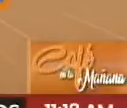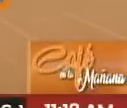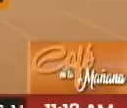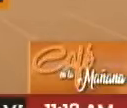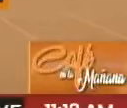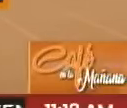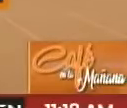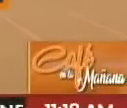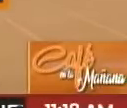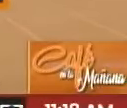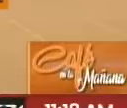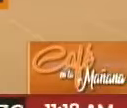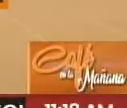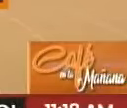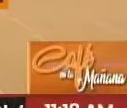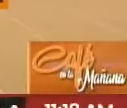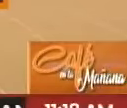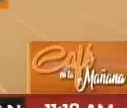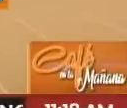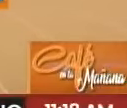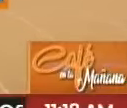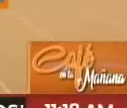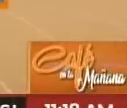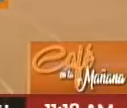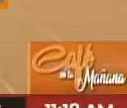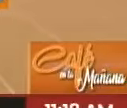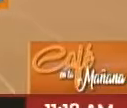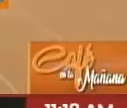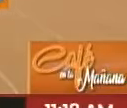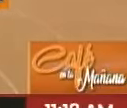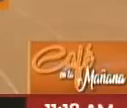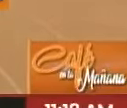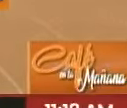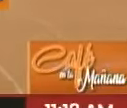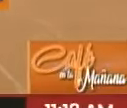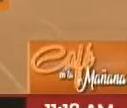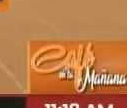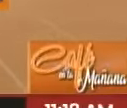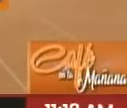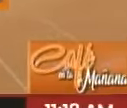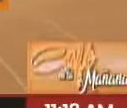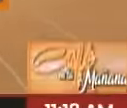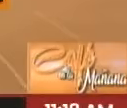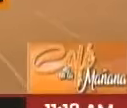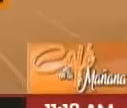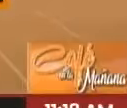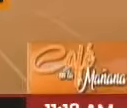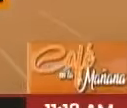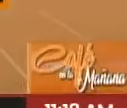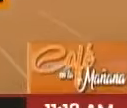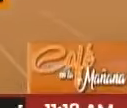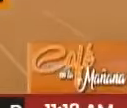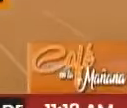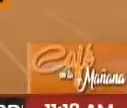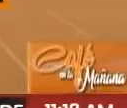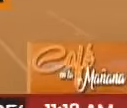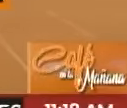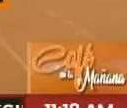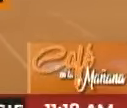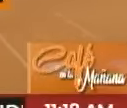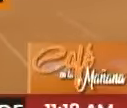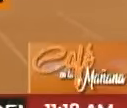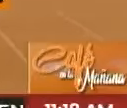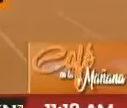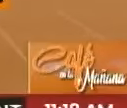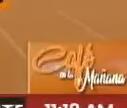Así es, muy importante, amigos. 11:18 minutos de la mañana. Se genera información interesante. Nos vamos de inmediato en vivo y directo con nuestro compañero Juan Pablo Palma, que está